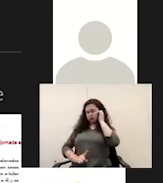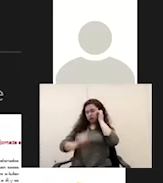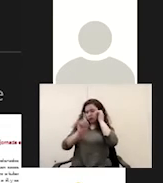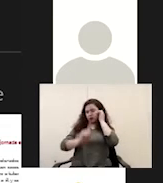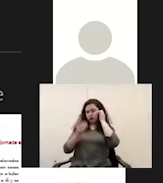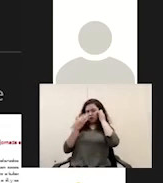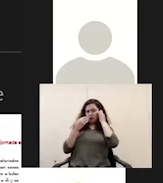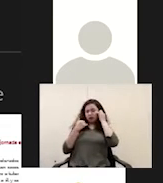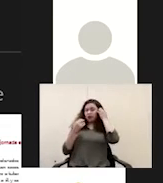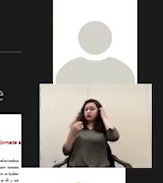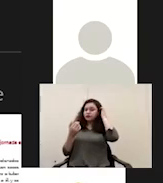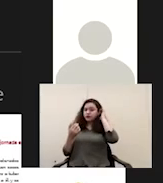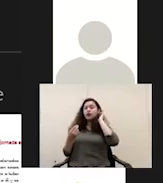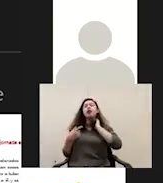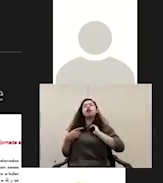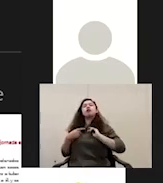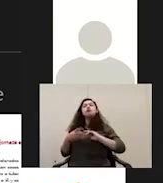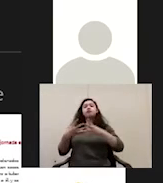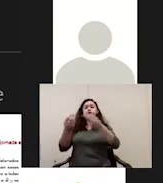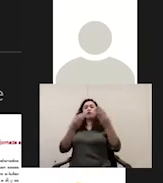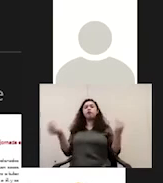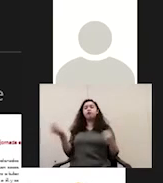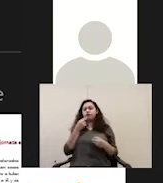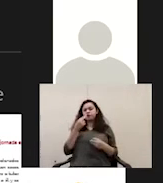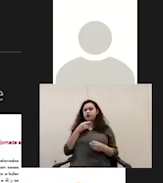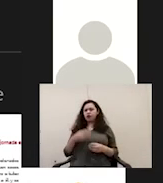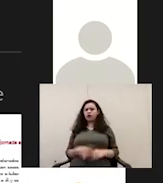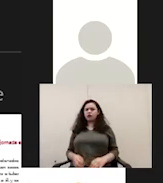Muchas personas también utilizan la parte de las